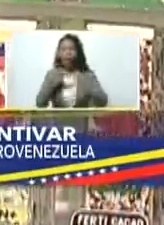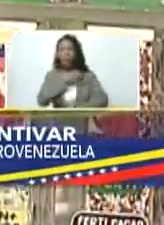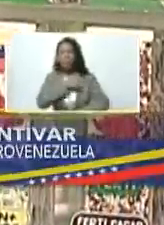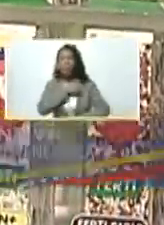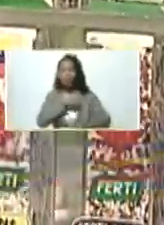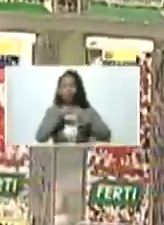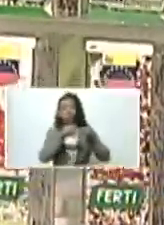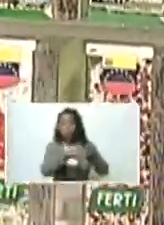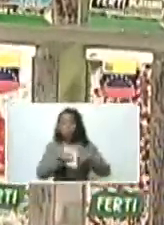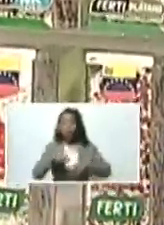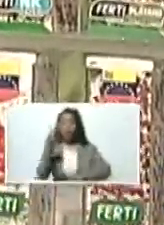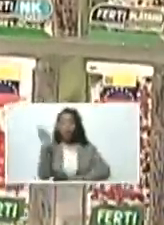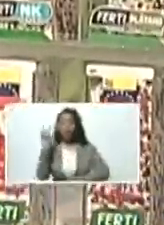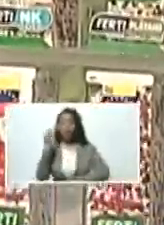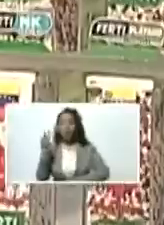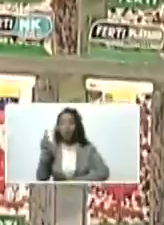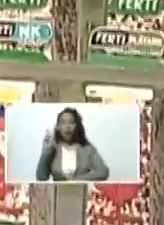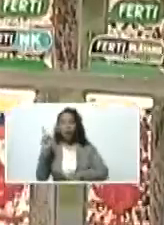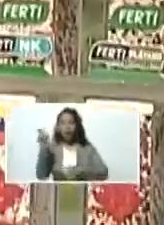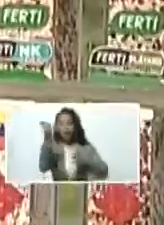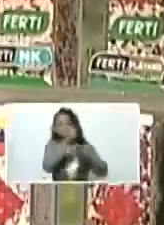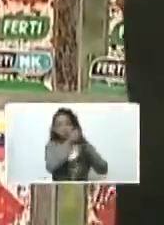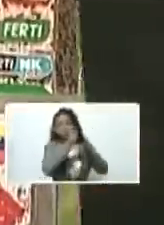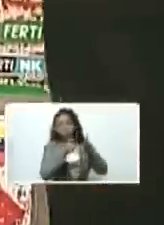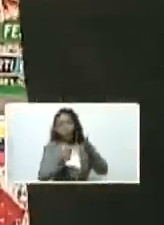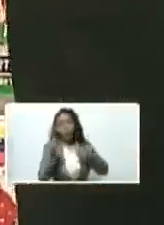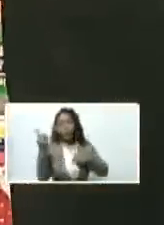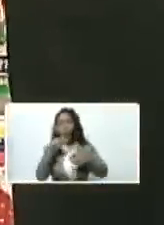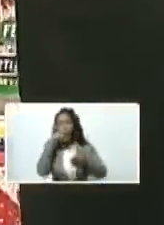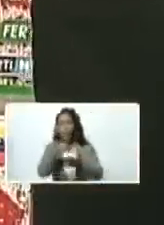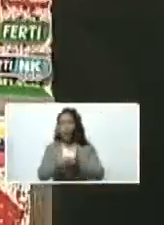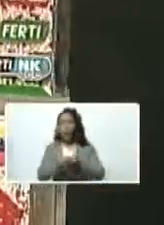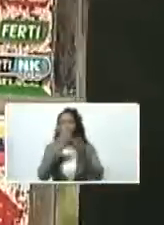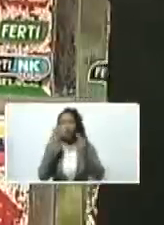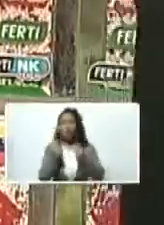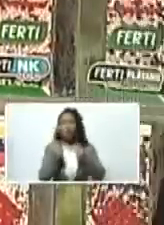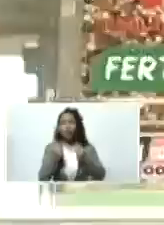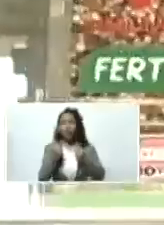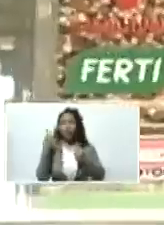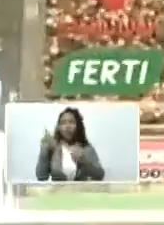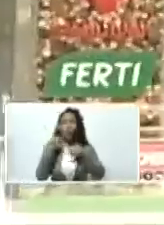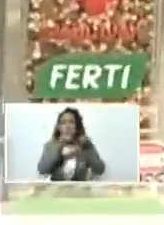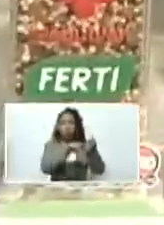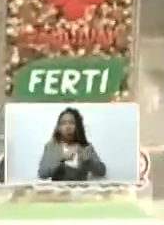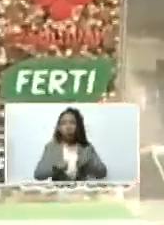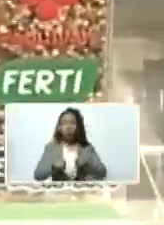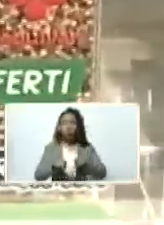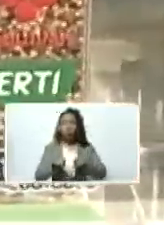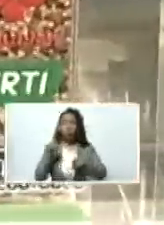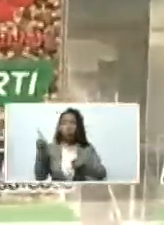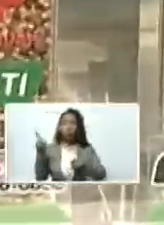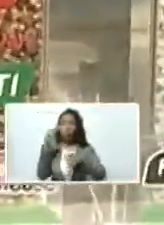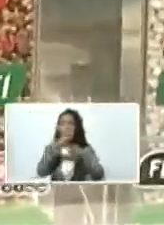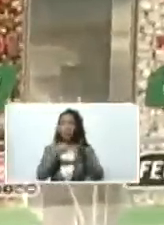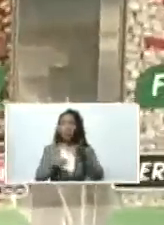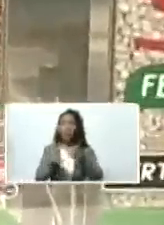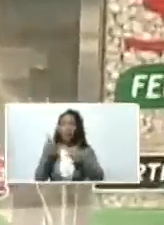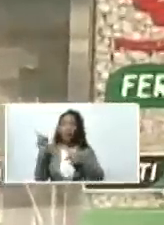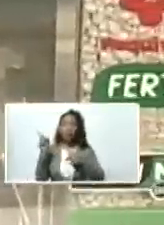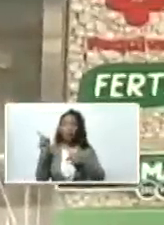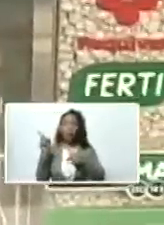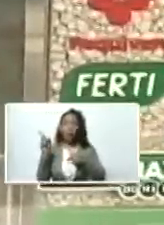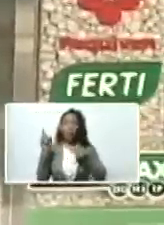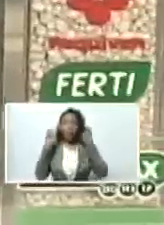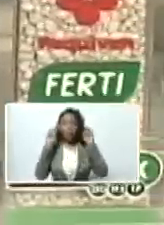Venezuela el tercer vértice usted lo mencionaba ahorita el vértice de los agro insumos y los insumos sintéticos en este caso son